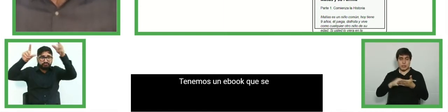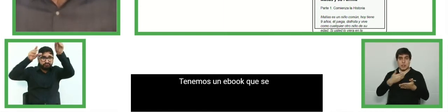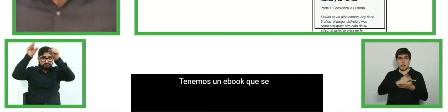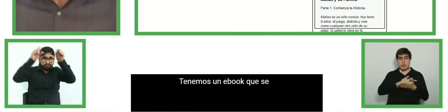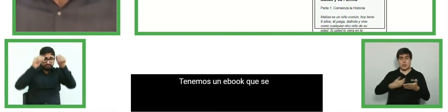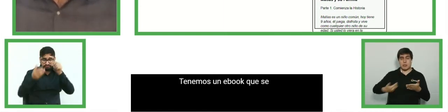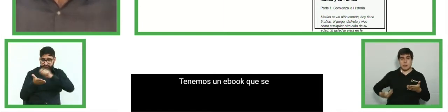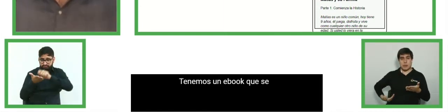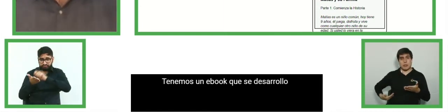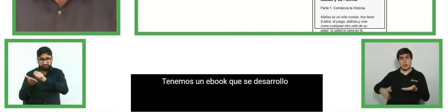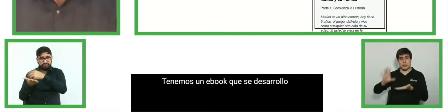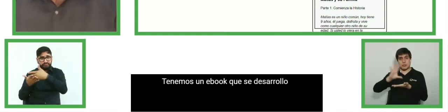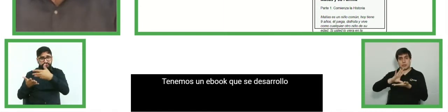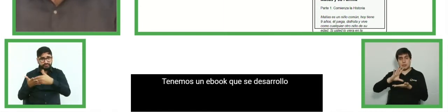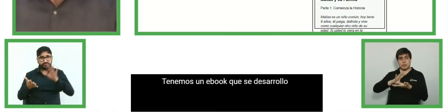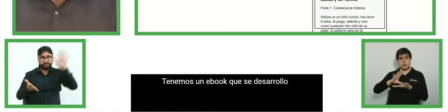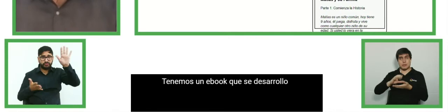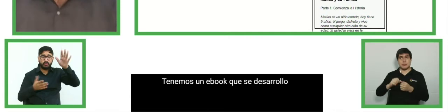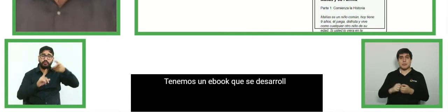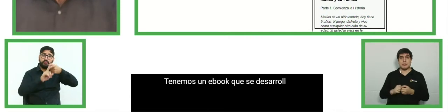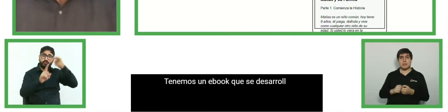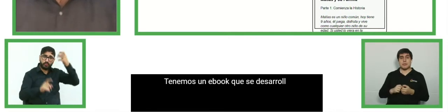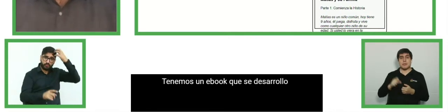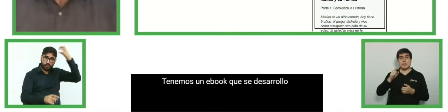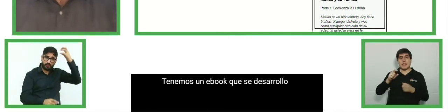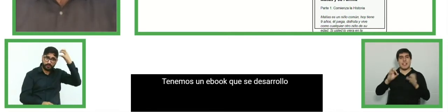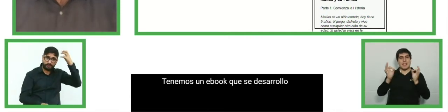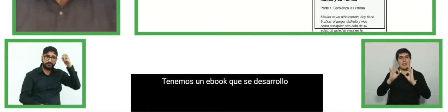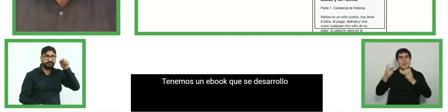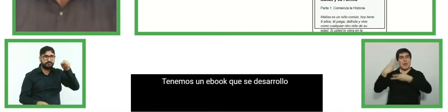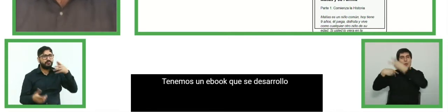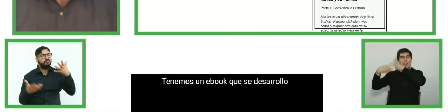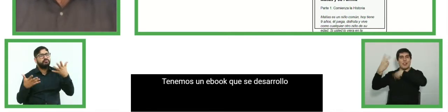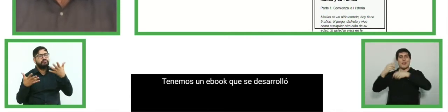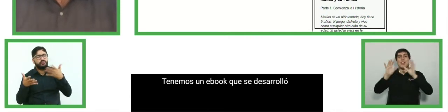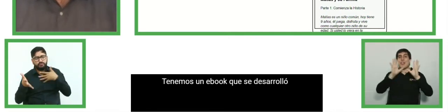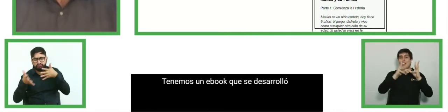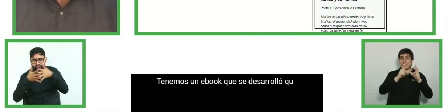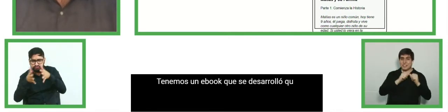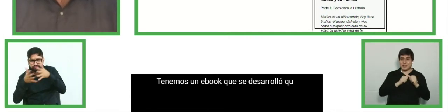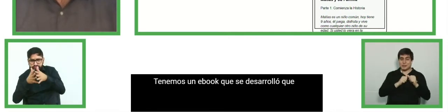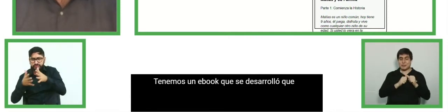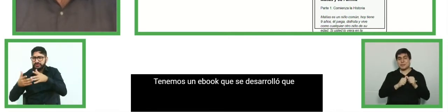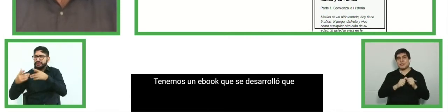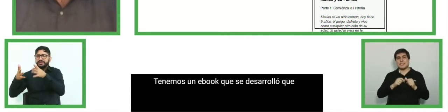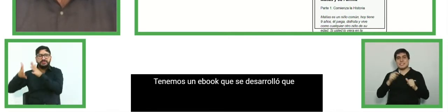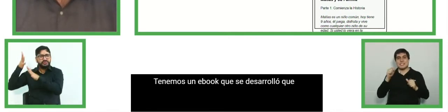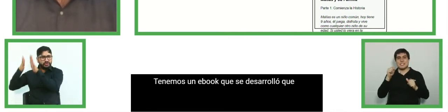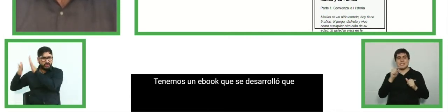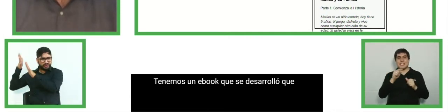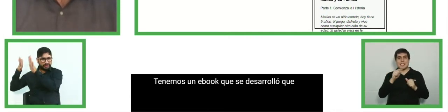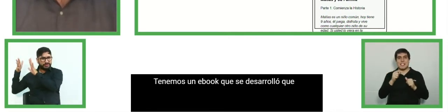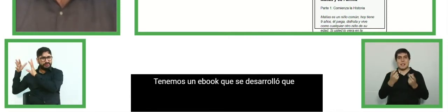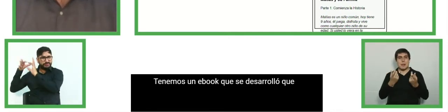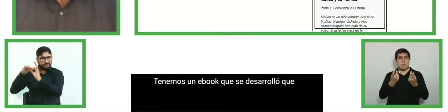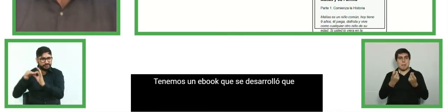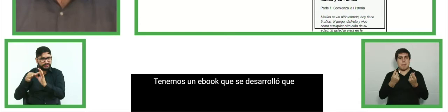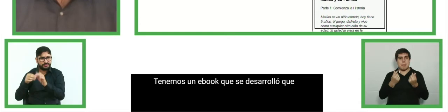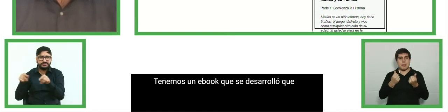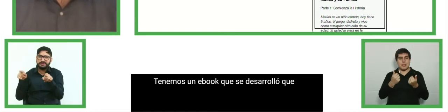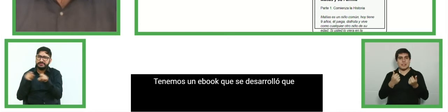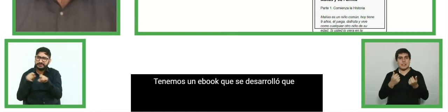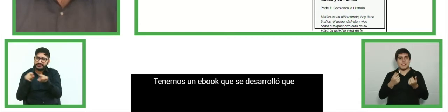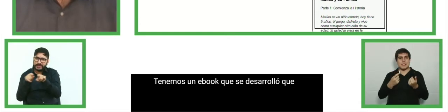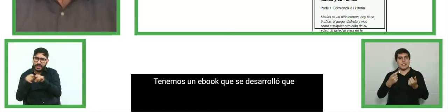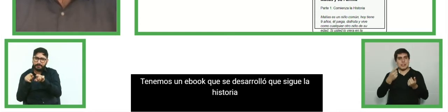gobierno chileno y sigue la historia de una familia que es más como la familia que todos